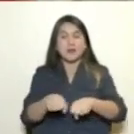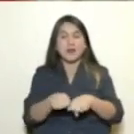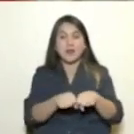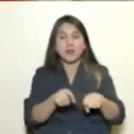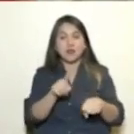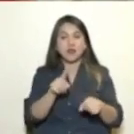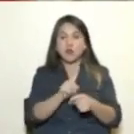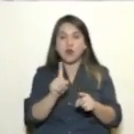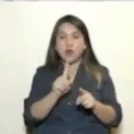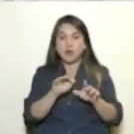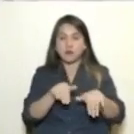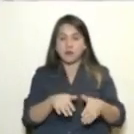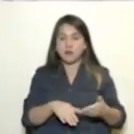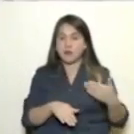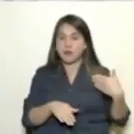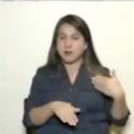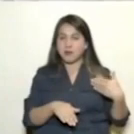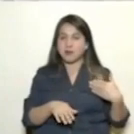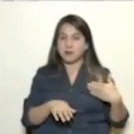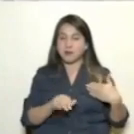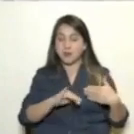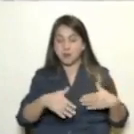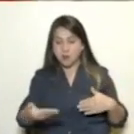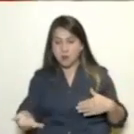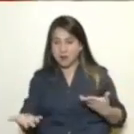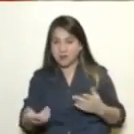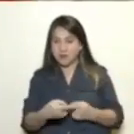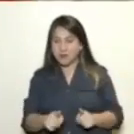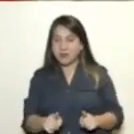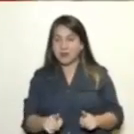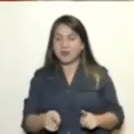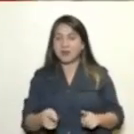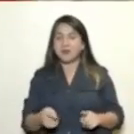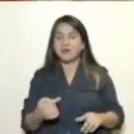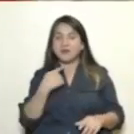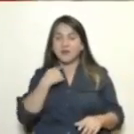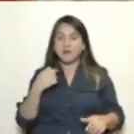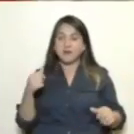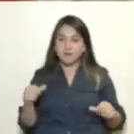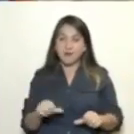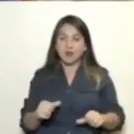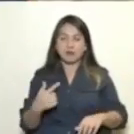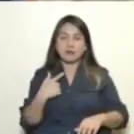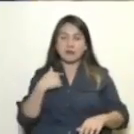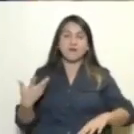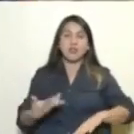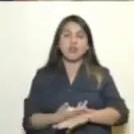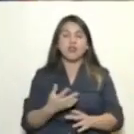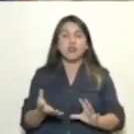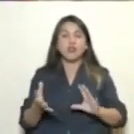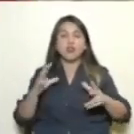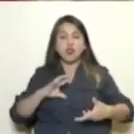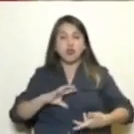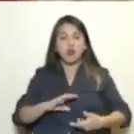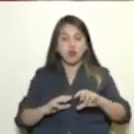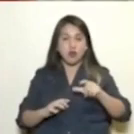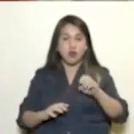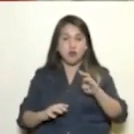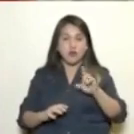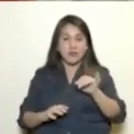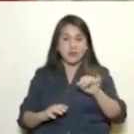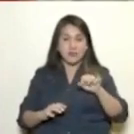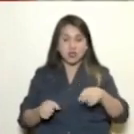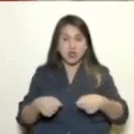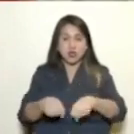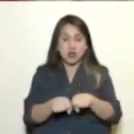pandemia. No, pues. Es tal vez la oportunidad de ver en qué falló la globalización. Desde luego ya lo vimos, usted lo acaba de decir, un orden mundial, una